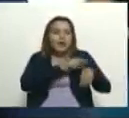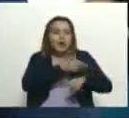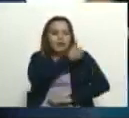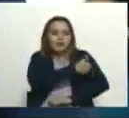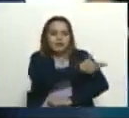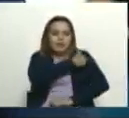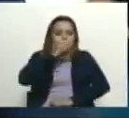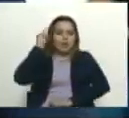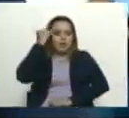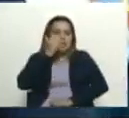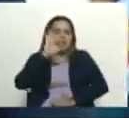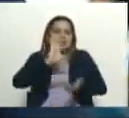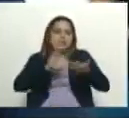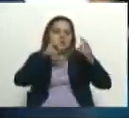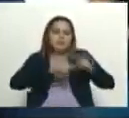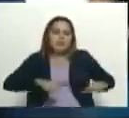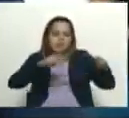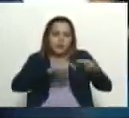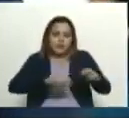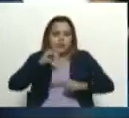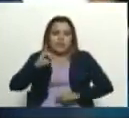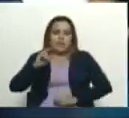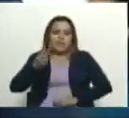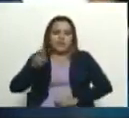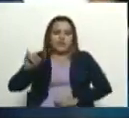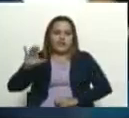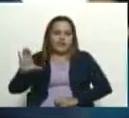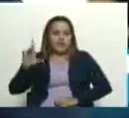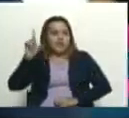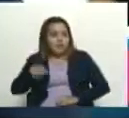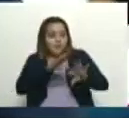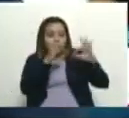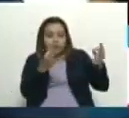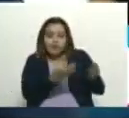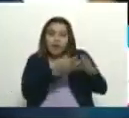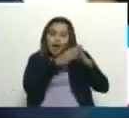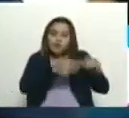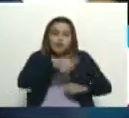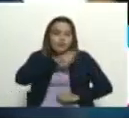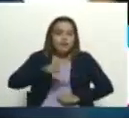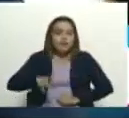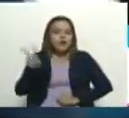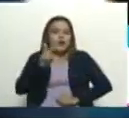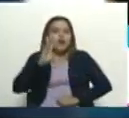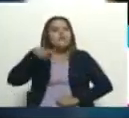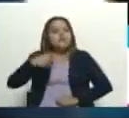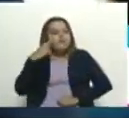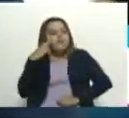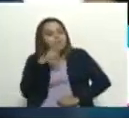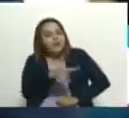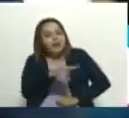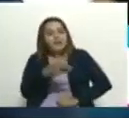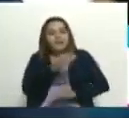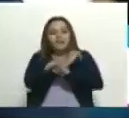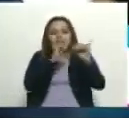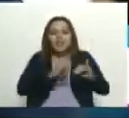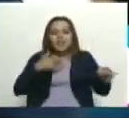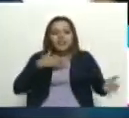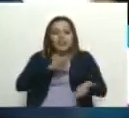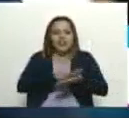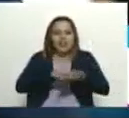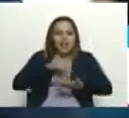Yaracuy, del Centro de Investigación en el IBIC, su familia, presidente, y todo el pueblo de Venezuela puede verla felizmente tratada